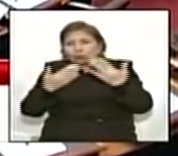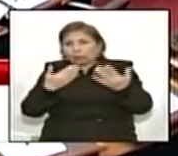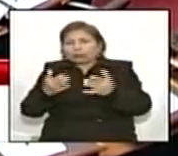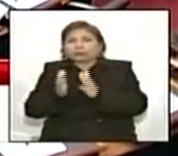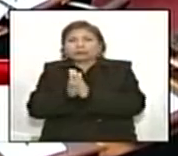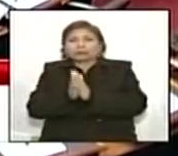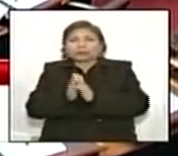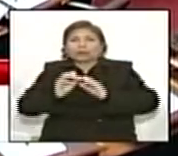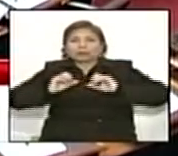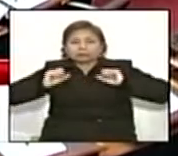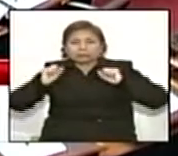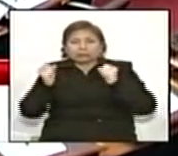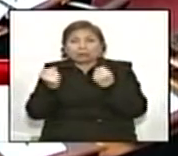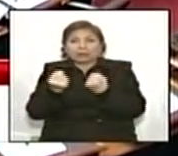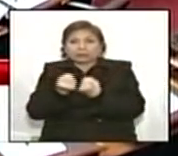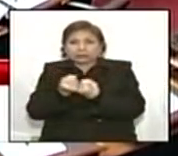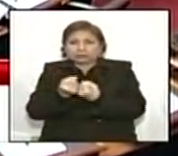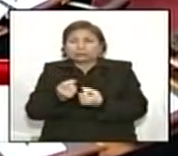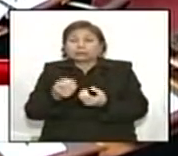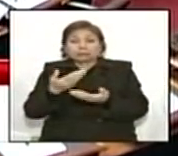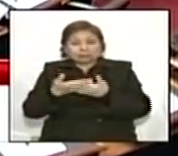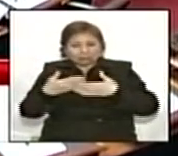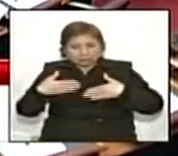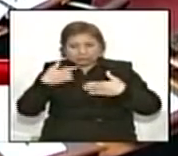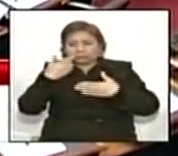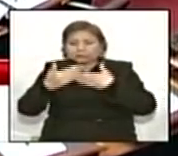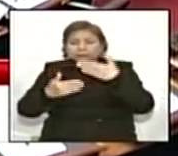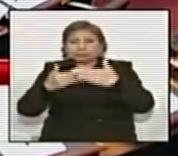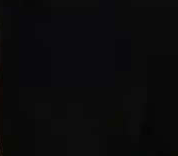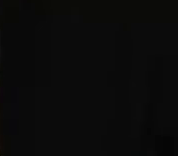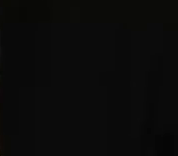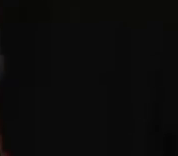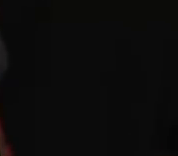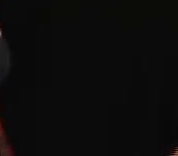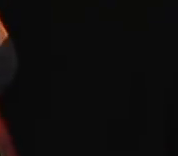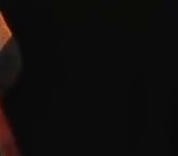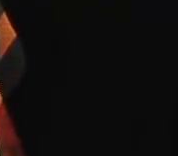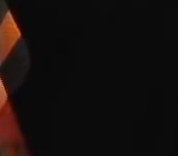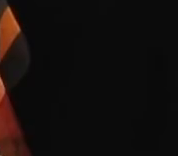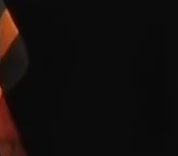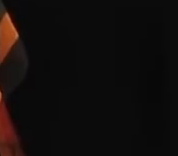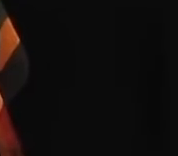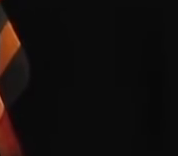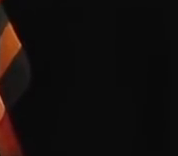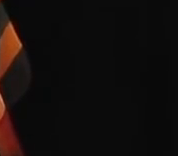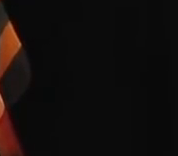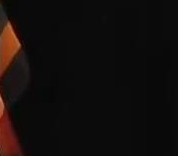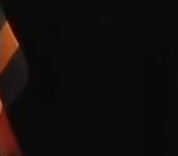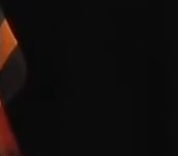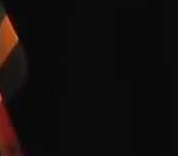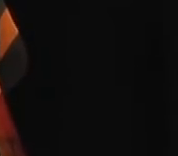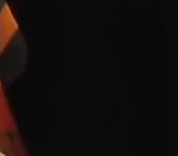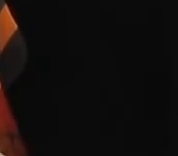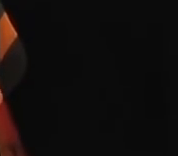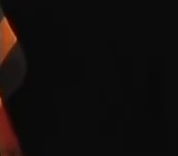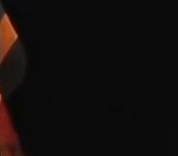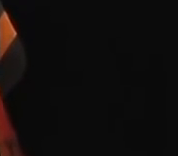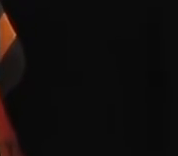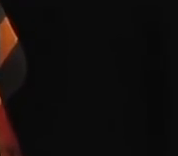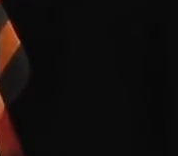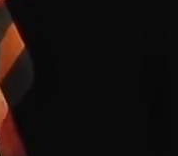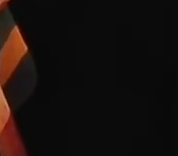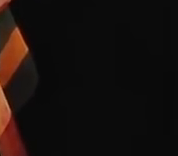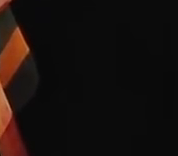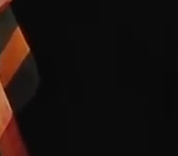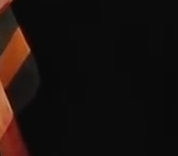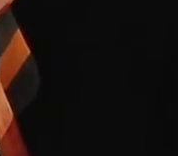y tenemos que ver con esos hechos cuál podría ser el futuro de nuestro país. El hecho, las grabaciones que se han presentado, que